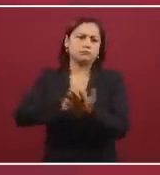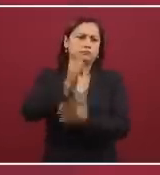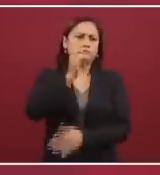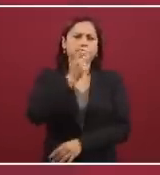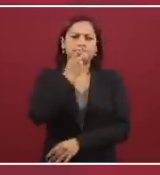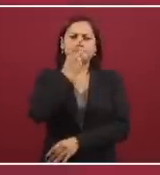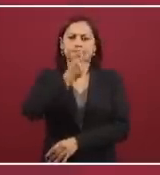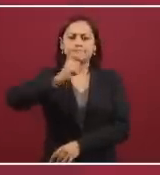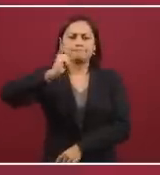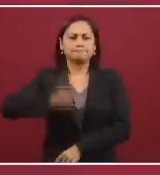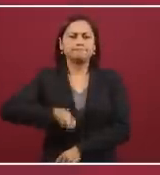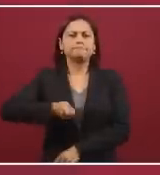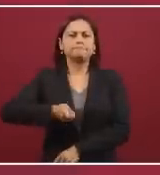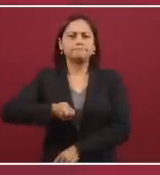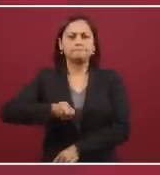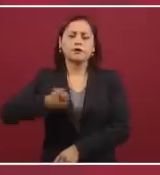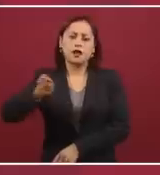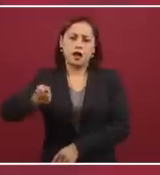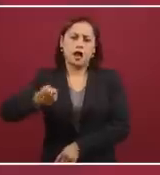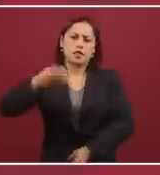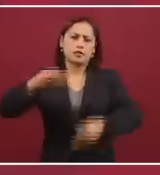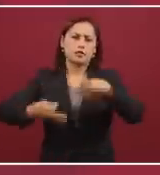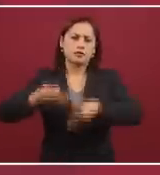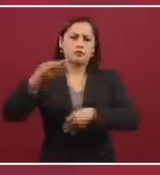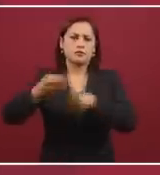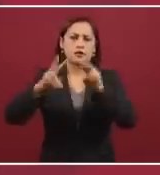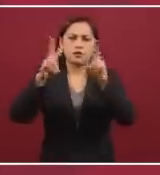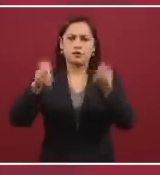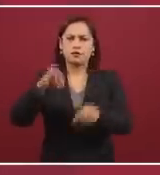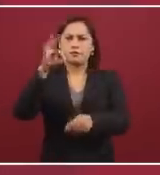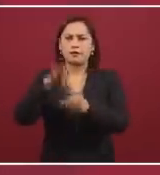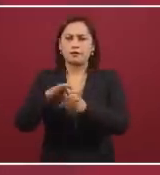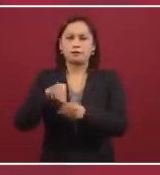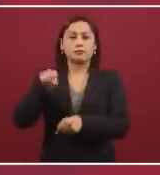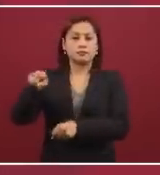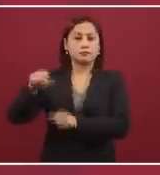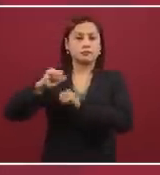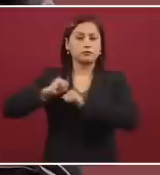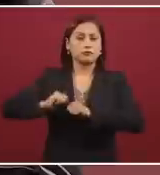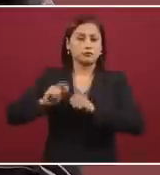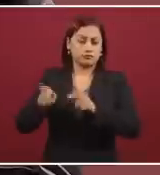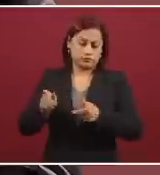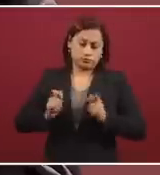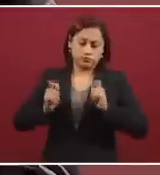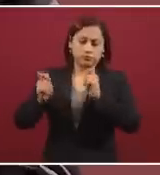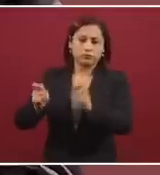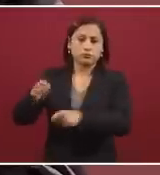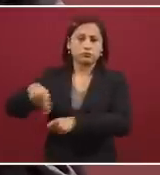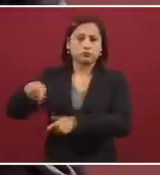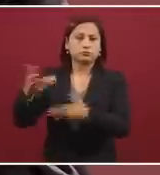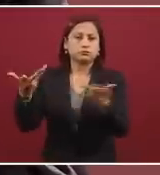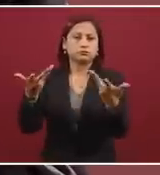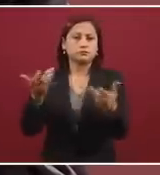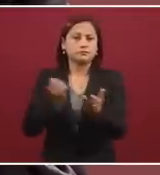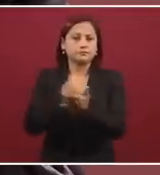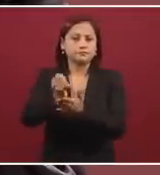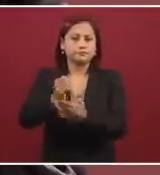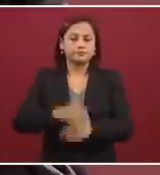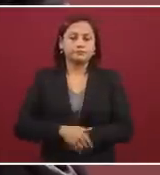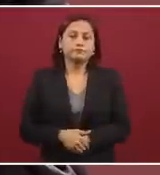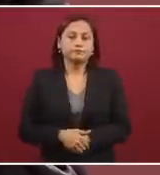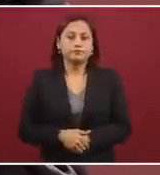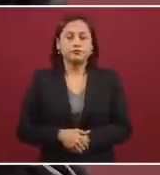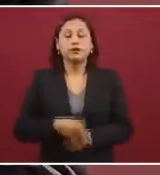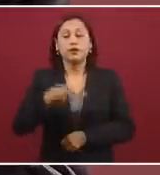y electoral que a ellos les corresponde lo que sí puedo asegurarles eso